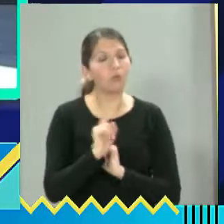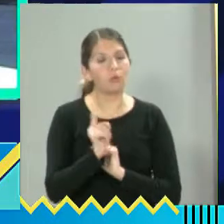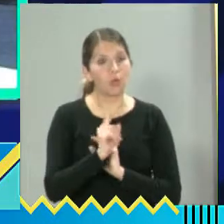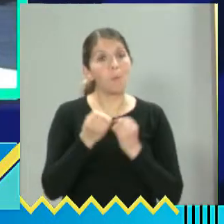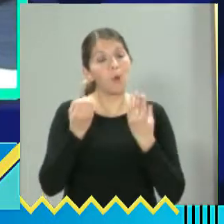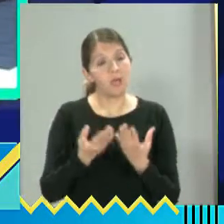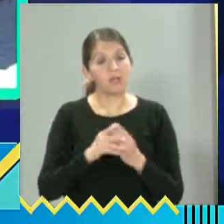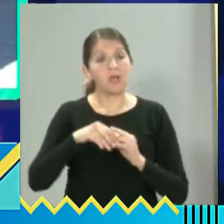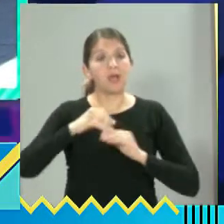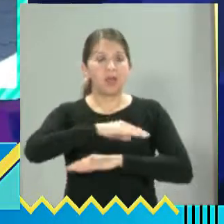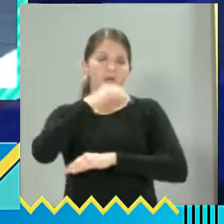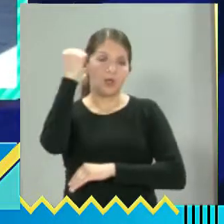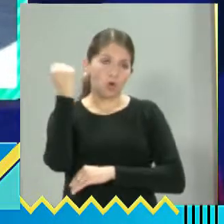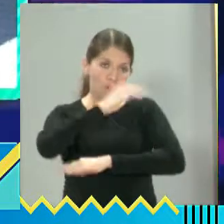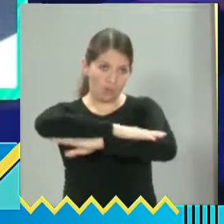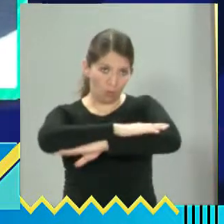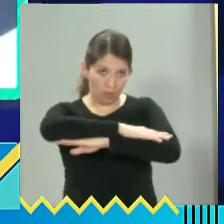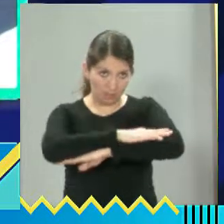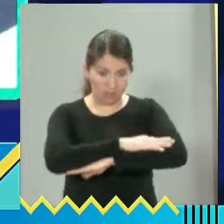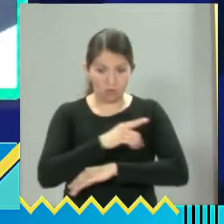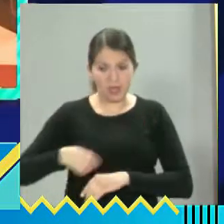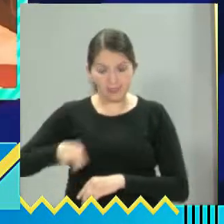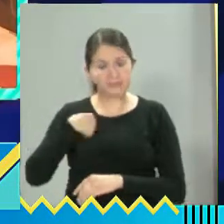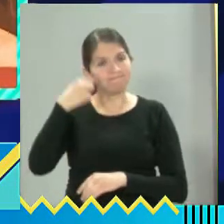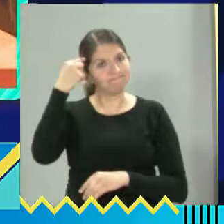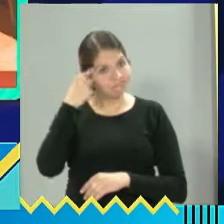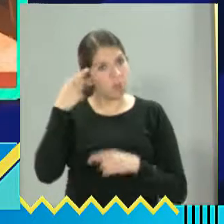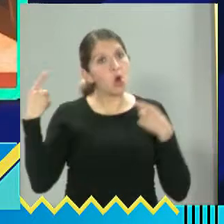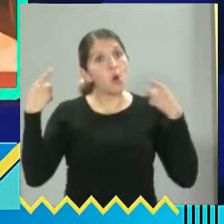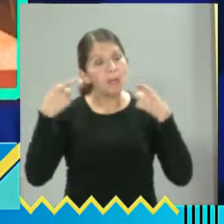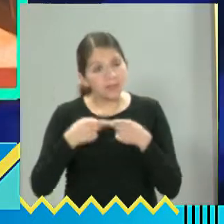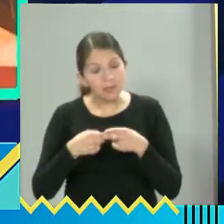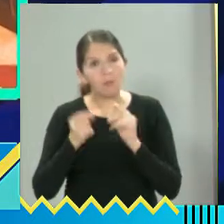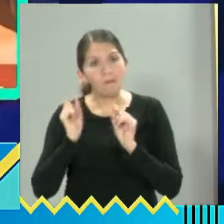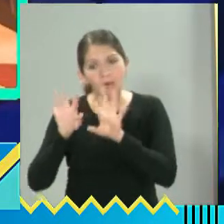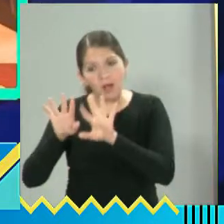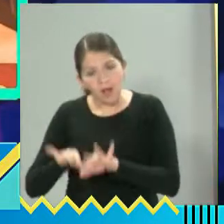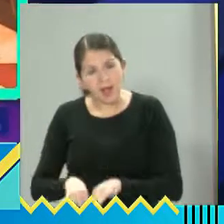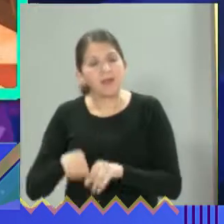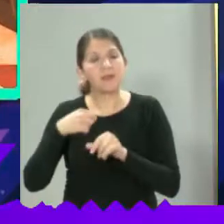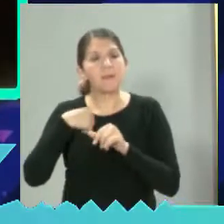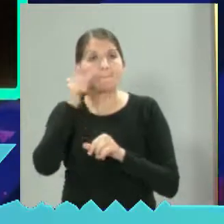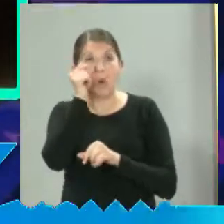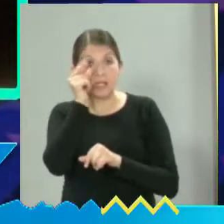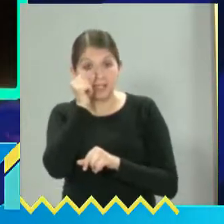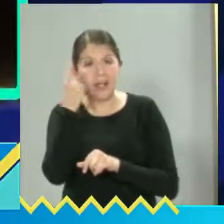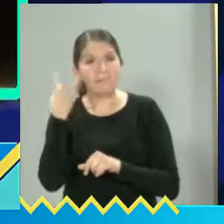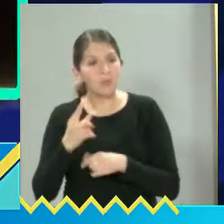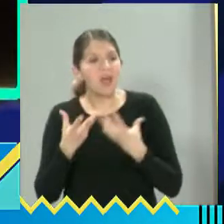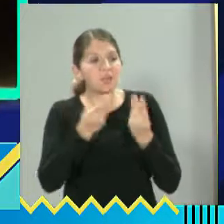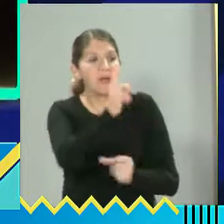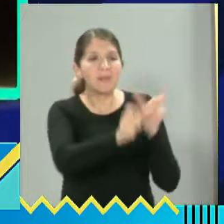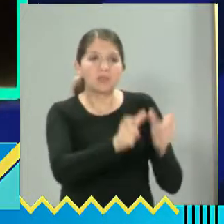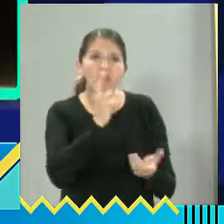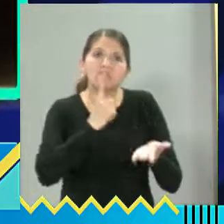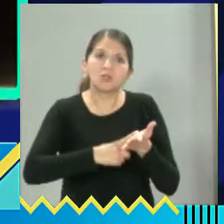busca o se intenta empezar a diagramar este tipo de políticas que ayuden a la toma correcta de decisiones, a parecernos